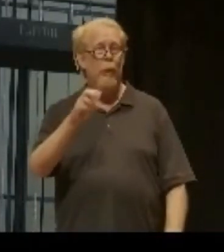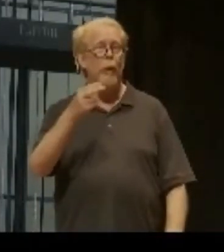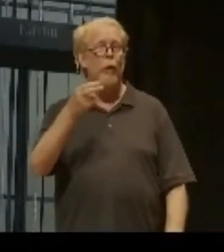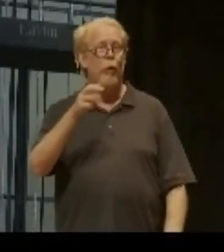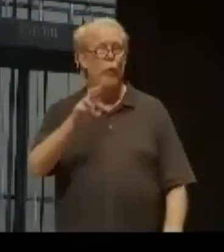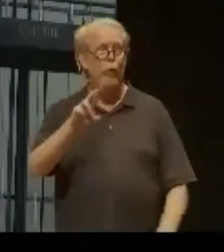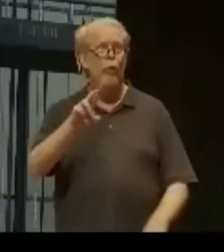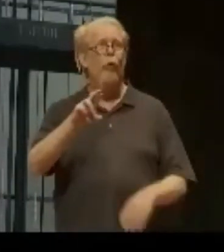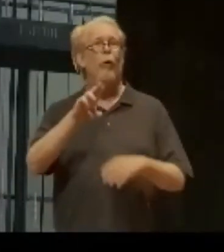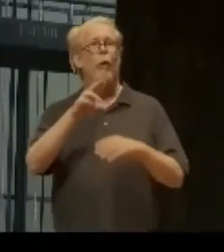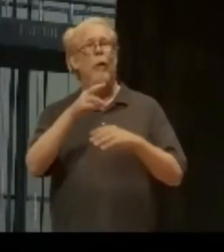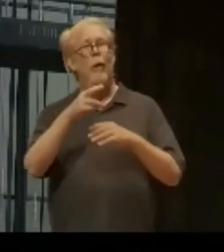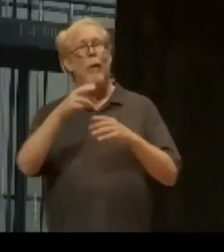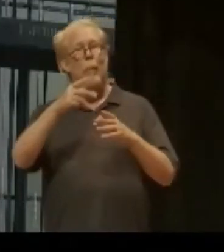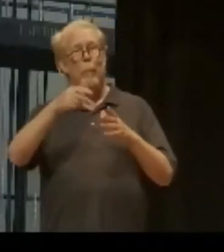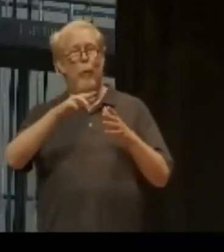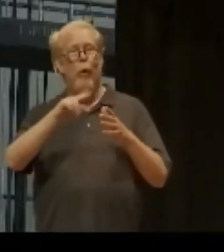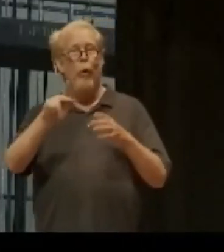Park, Lowe y Poe.